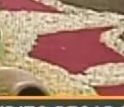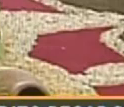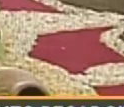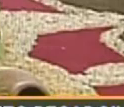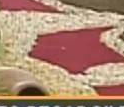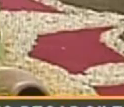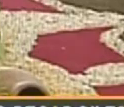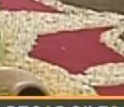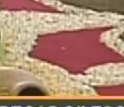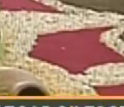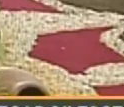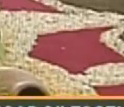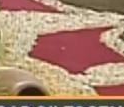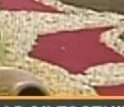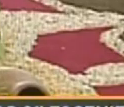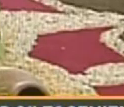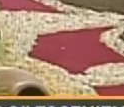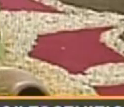Arreaza Montserrat.